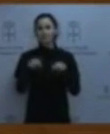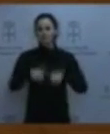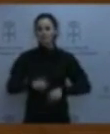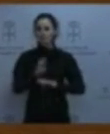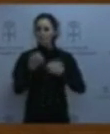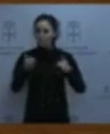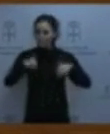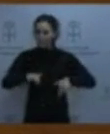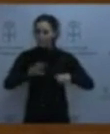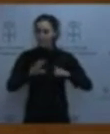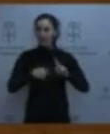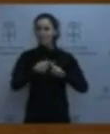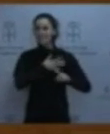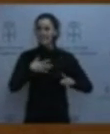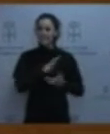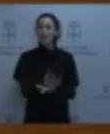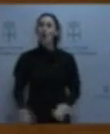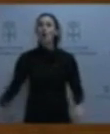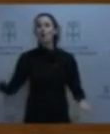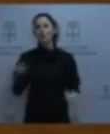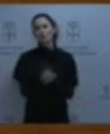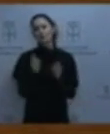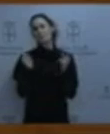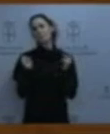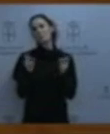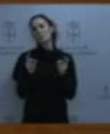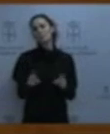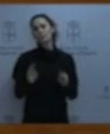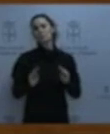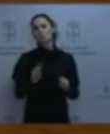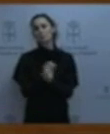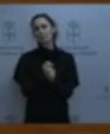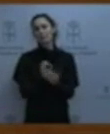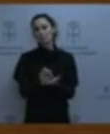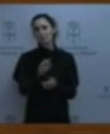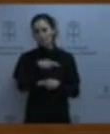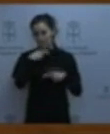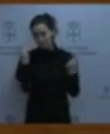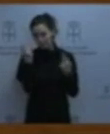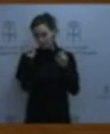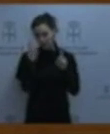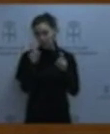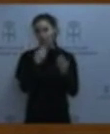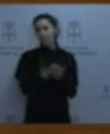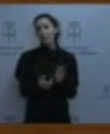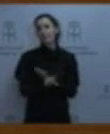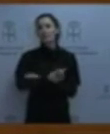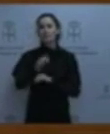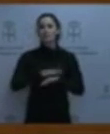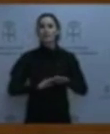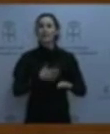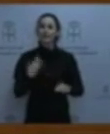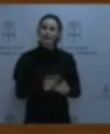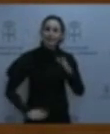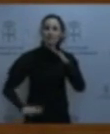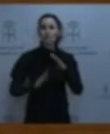de pretender revertir su intención de precarizar y devaluar el trabajo y el servicio público educativos, desde esta PNL se plantea también paralizar la